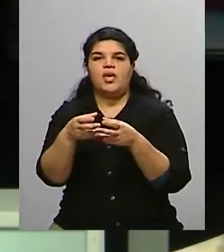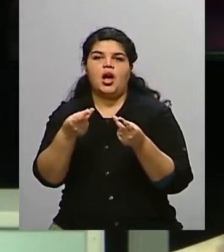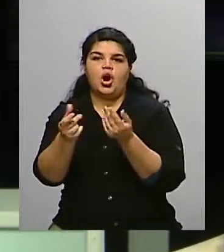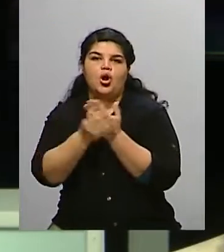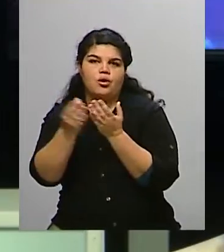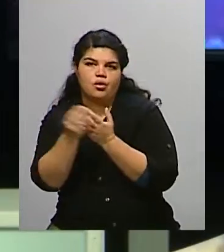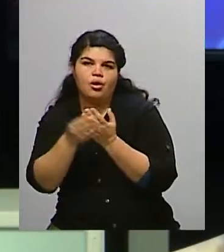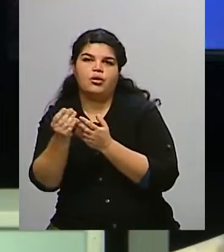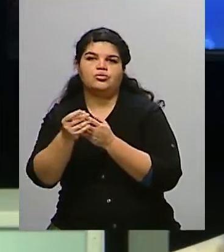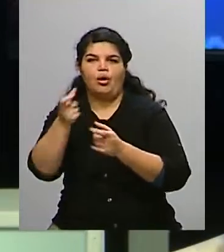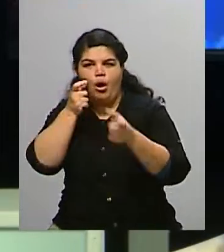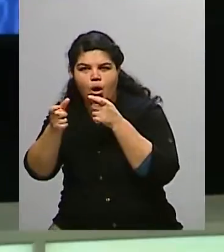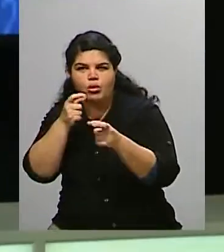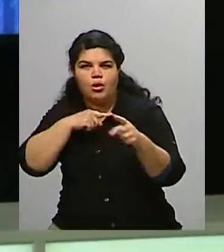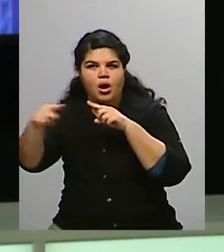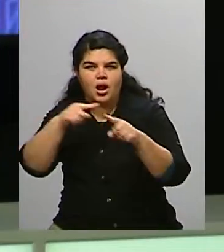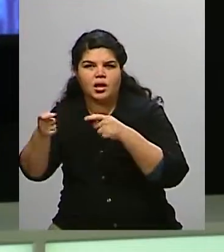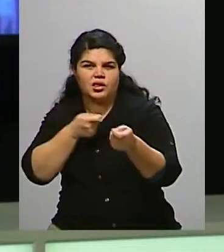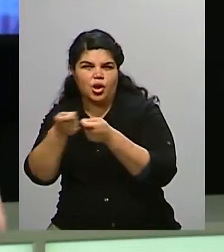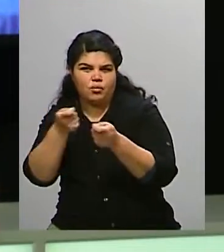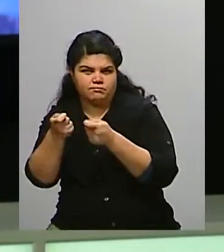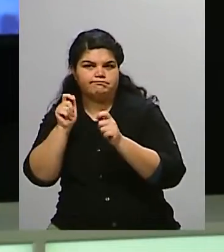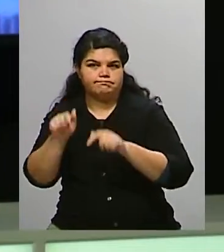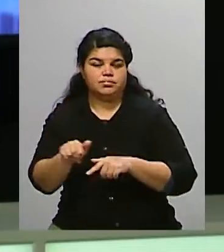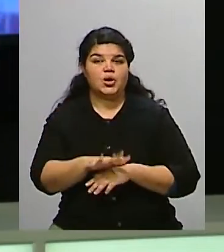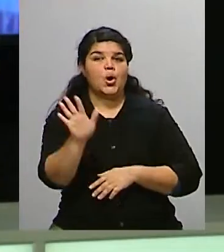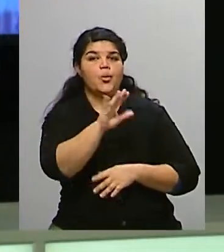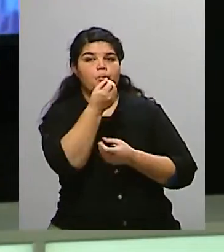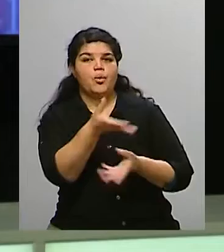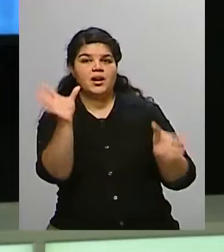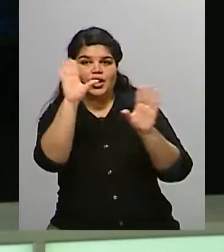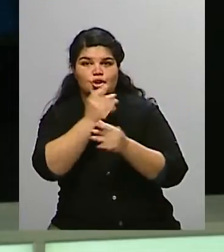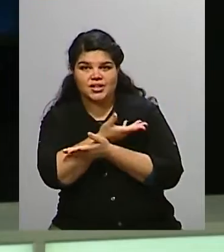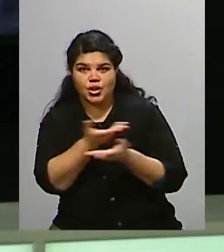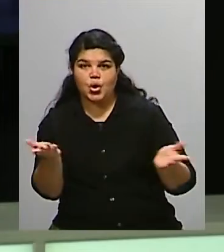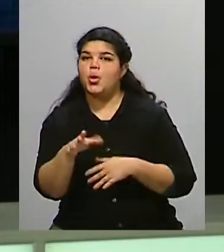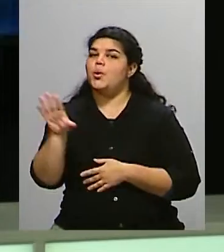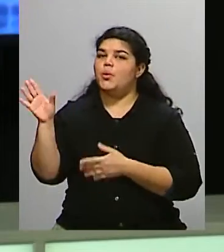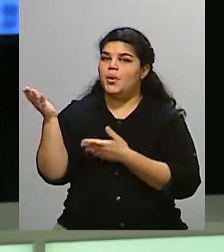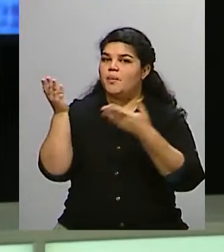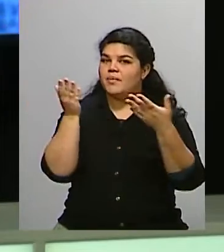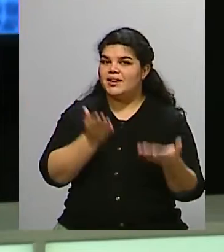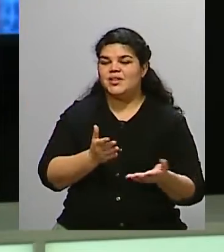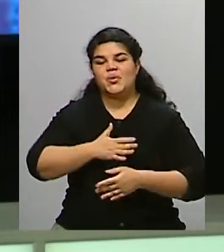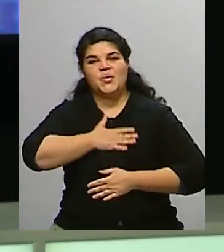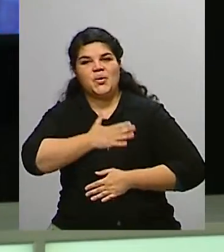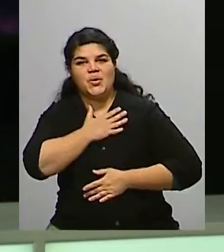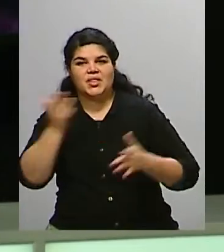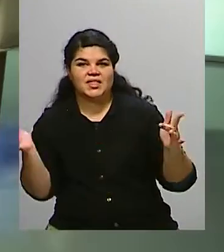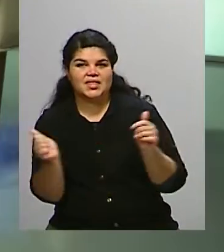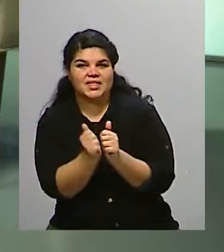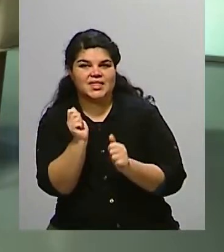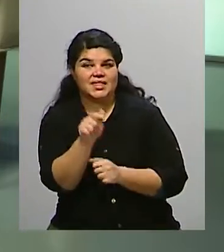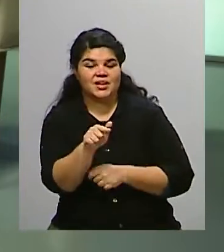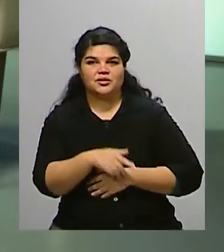Gestión. ¿Qué tal? Buenas noches, Gustavo. Hola, buenas noches a todos. Bienvenido. Bueno, muchas gracias por la invitación, un gusto estar con ustedes. Bueno, y en eso vamos a